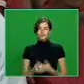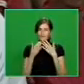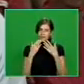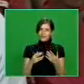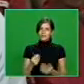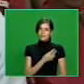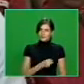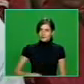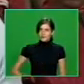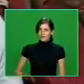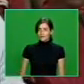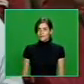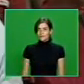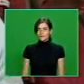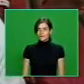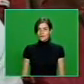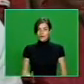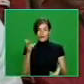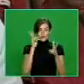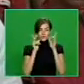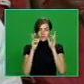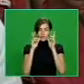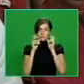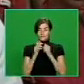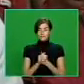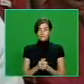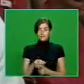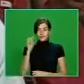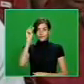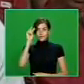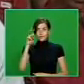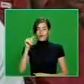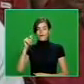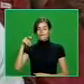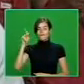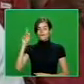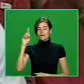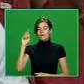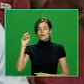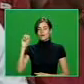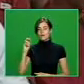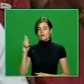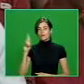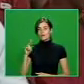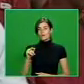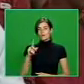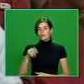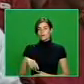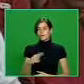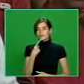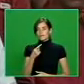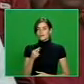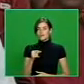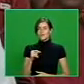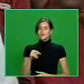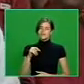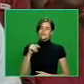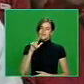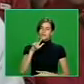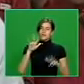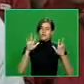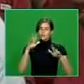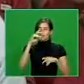gracias presidente bueno escuchaba al maestro Abreu y nos habla de 38